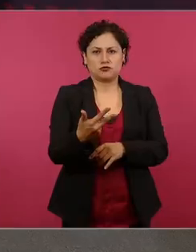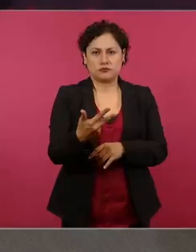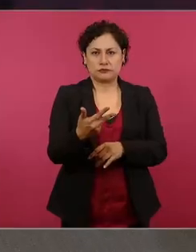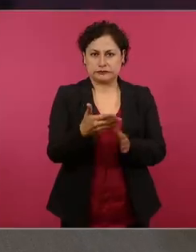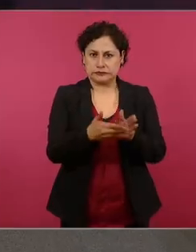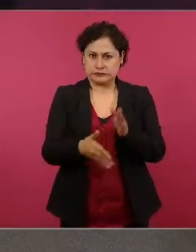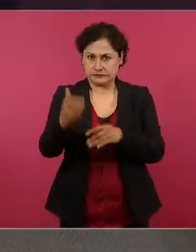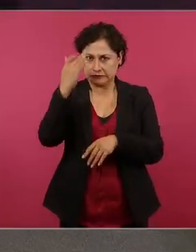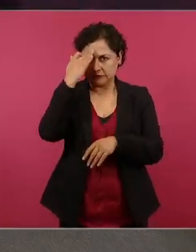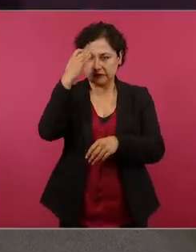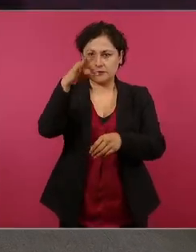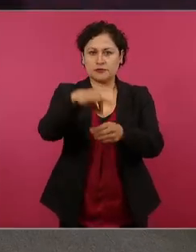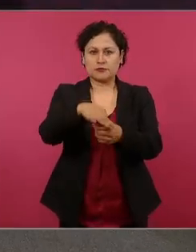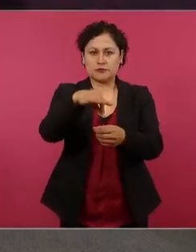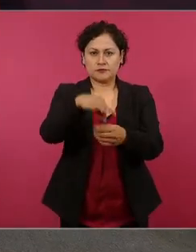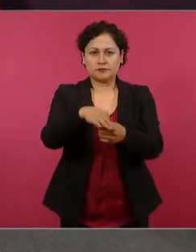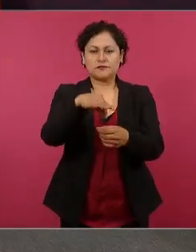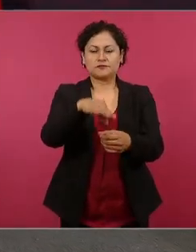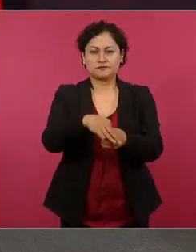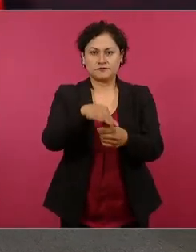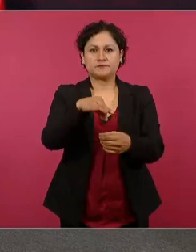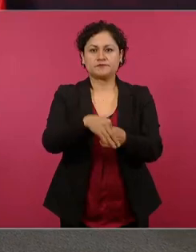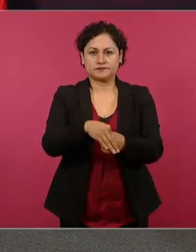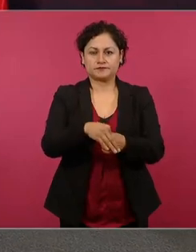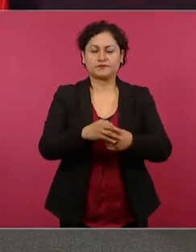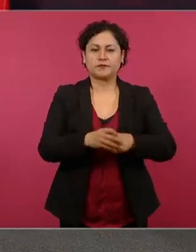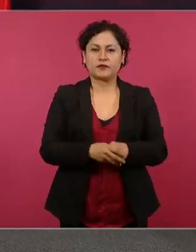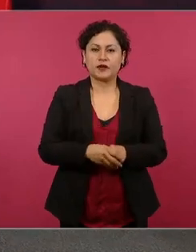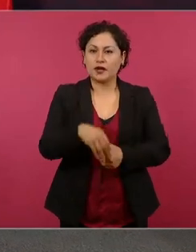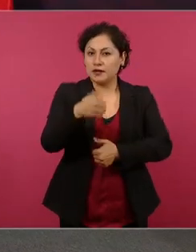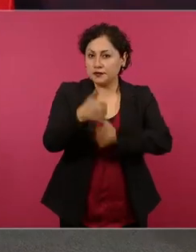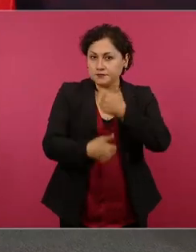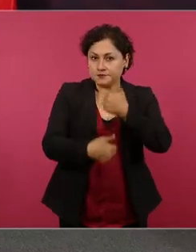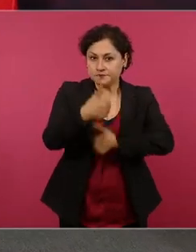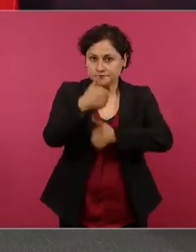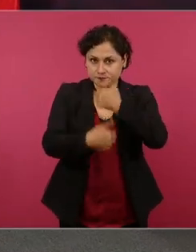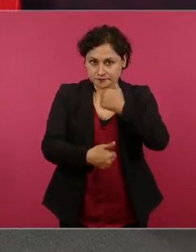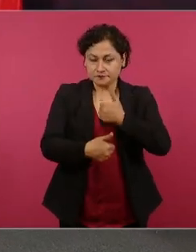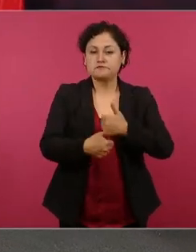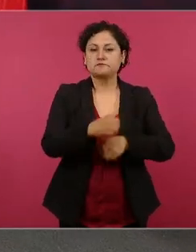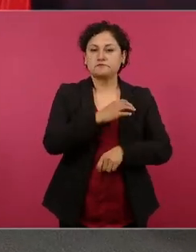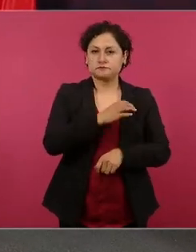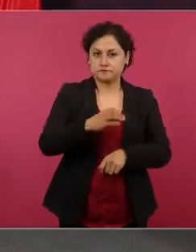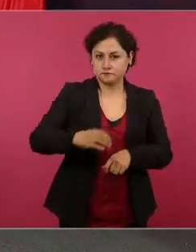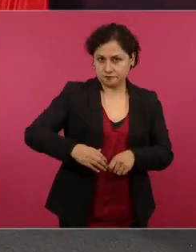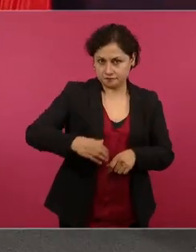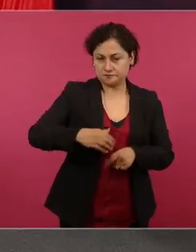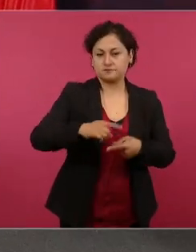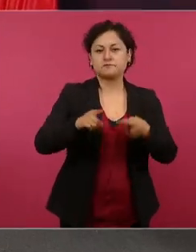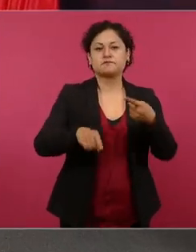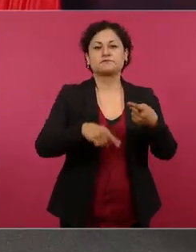que participan como candidatos el ingeniero Cárdenas,